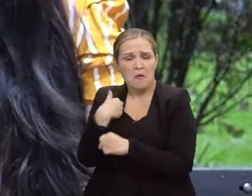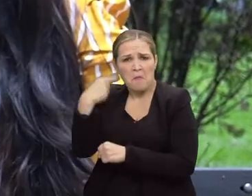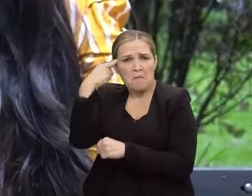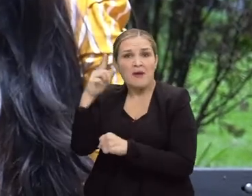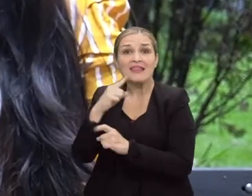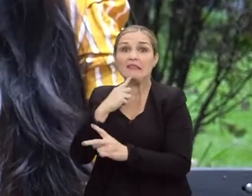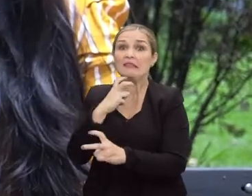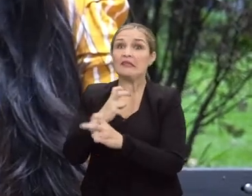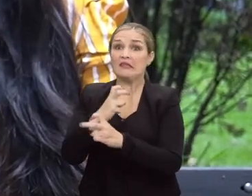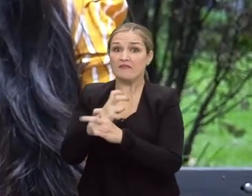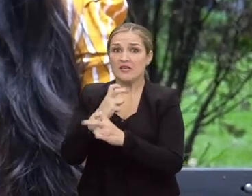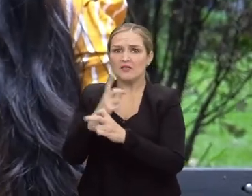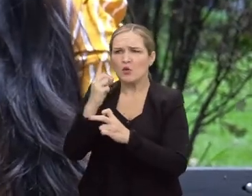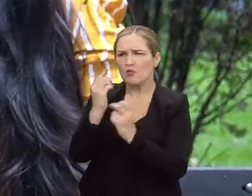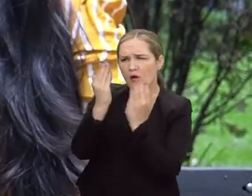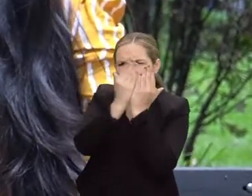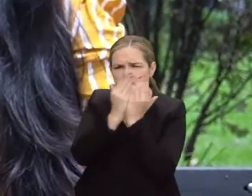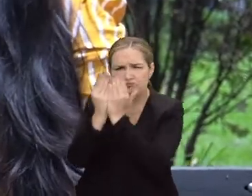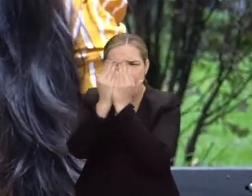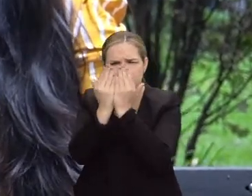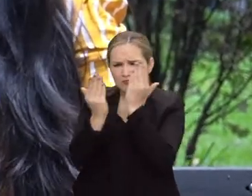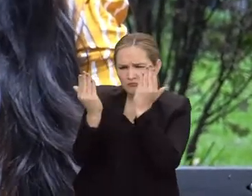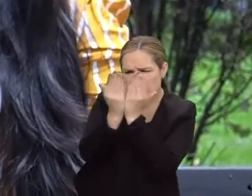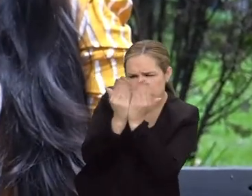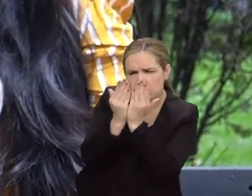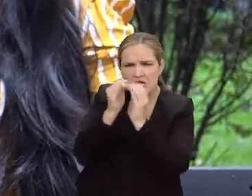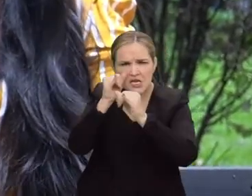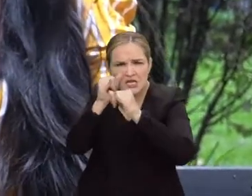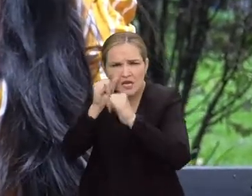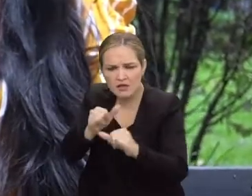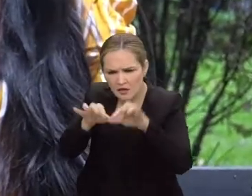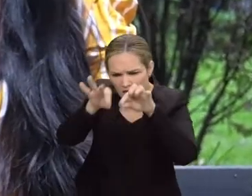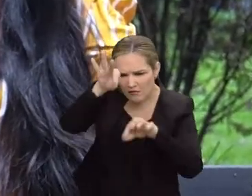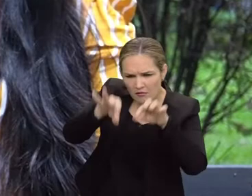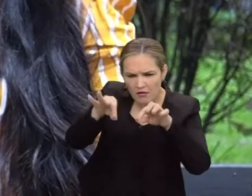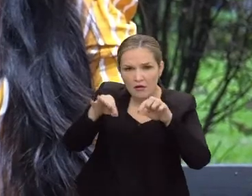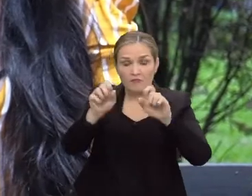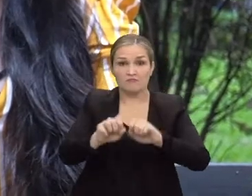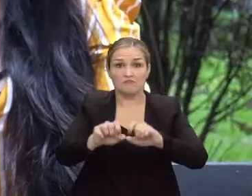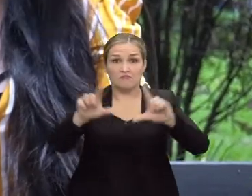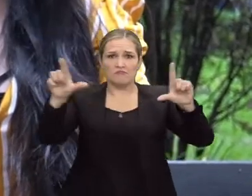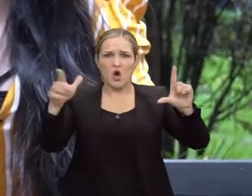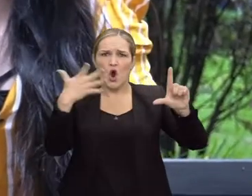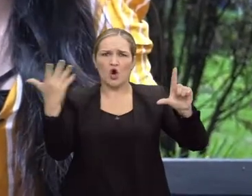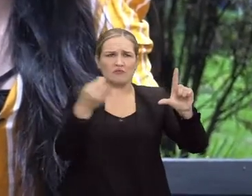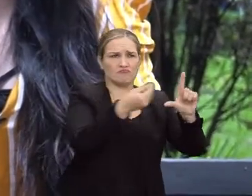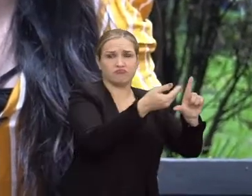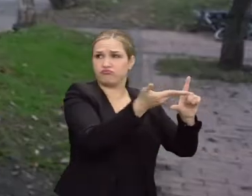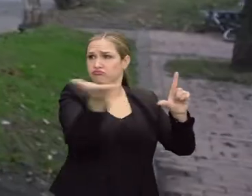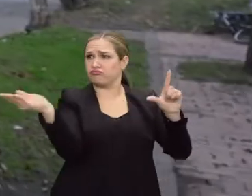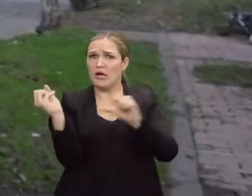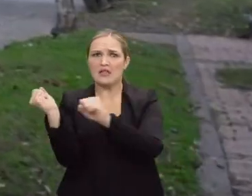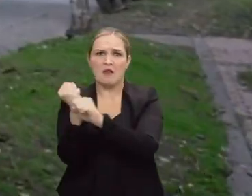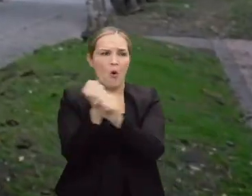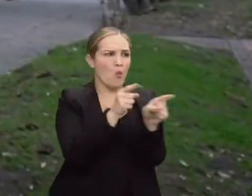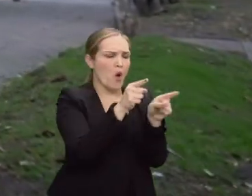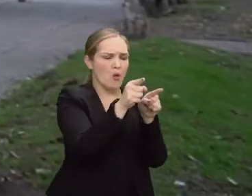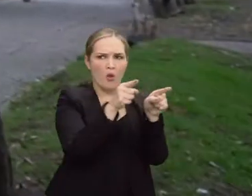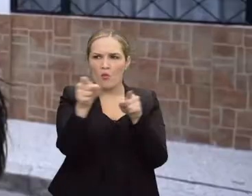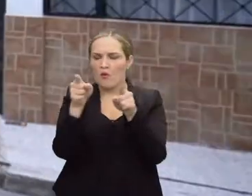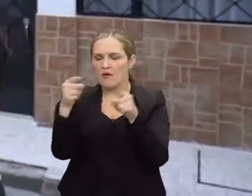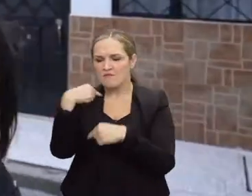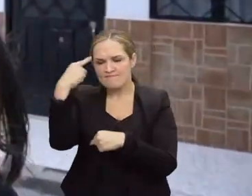hecho es algo complicado porque tú cuando estudias ingeniería no estás como tan abierto a tantos campos que